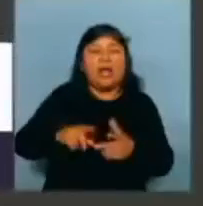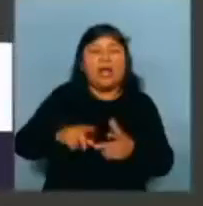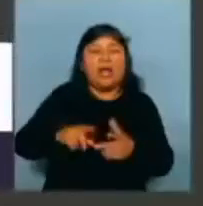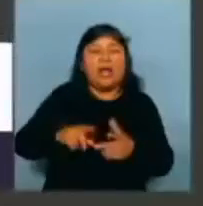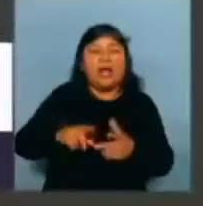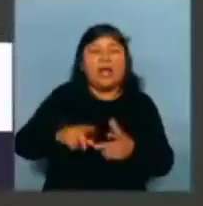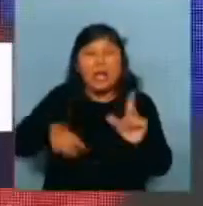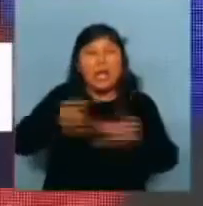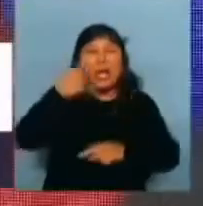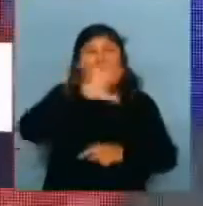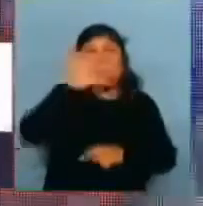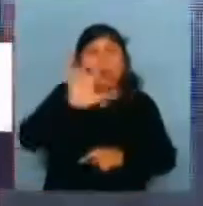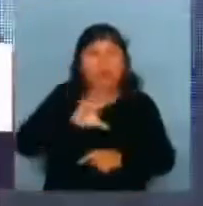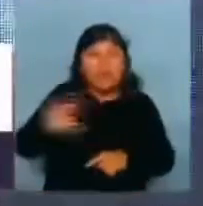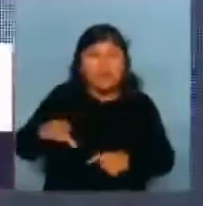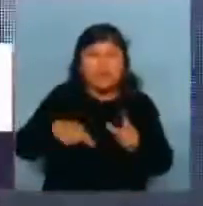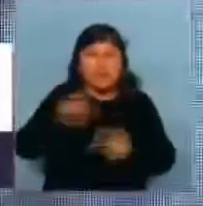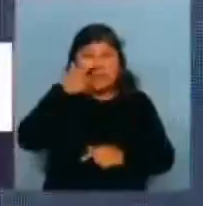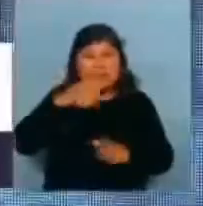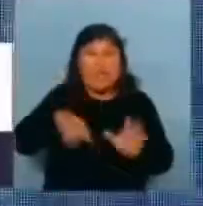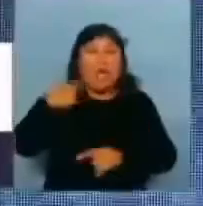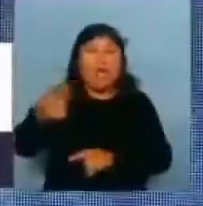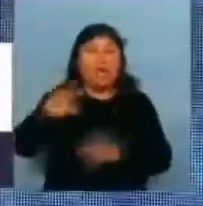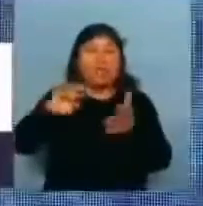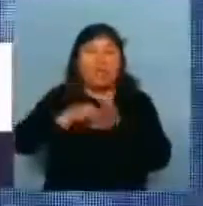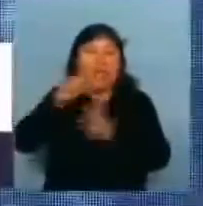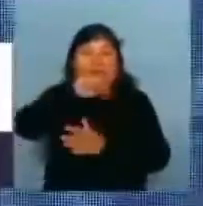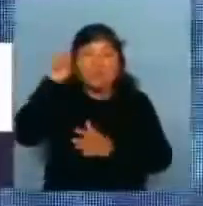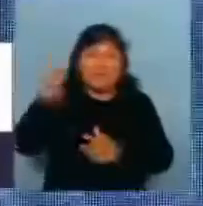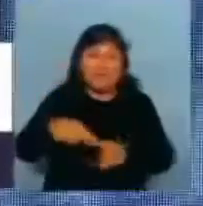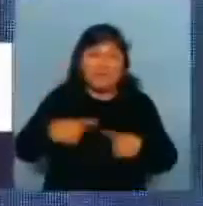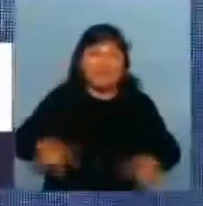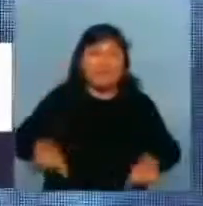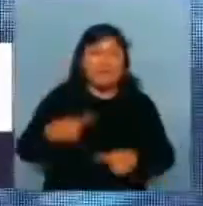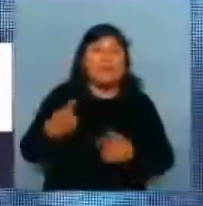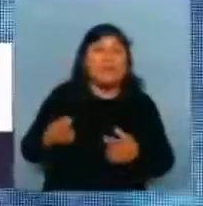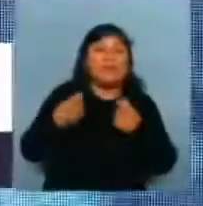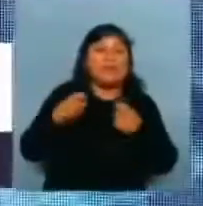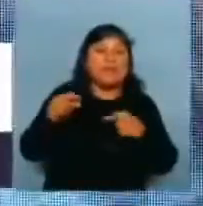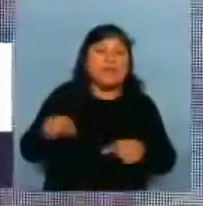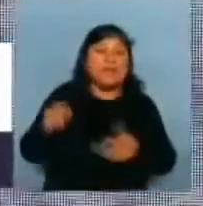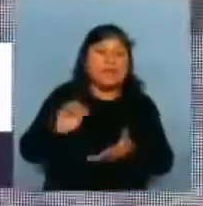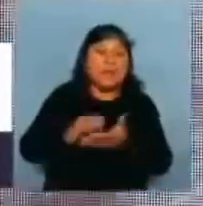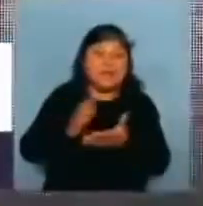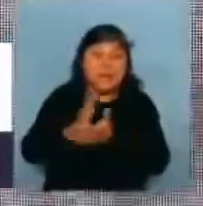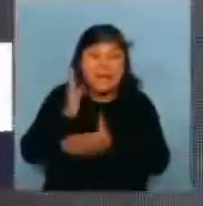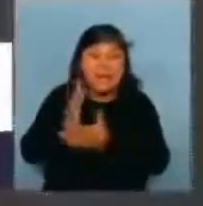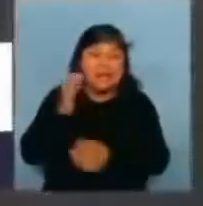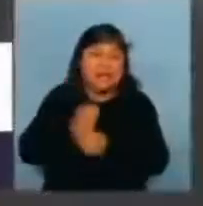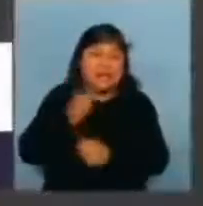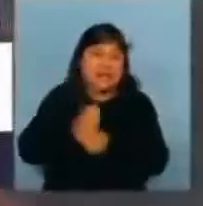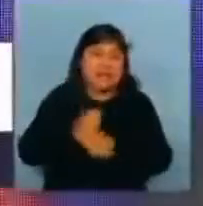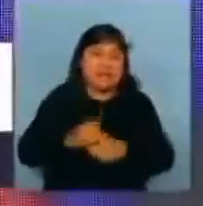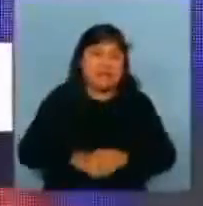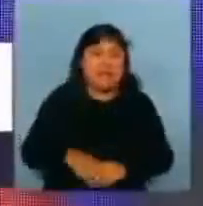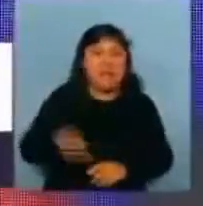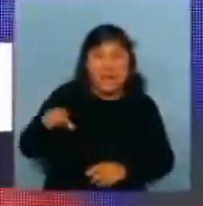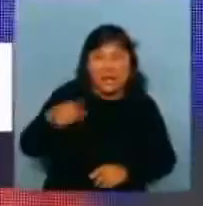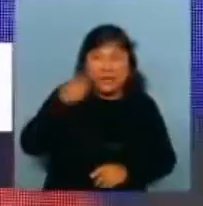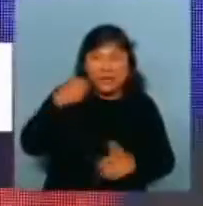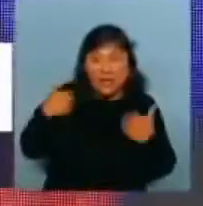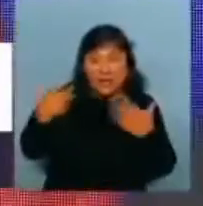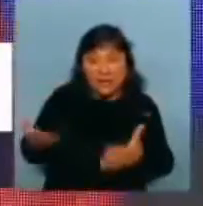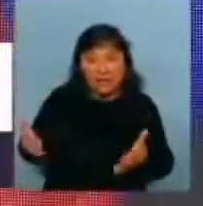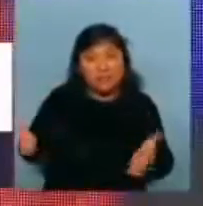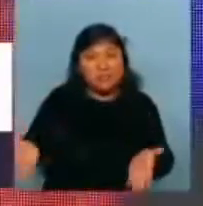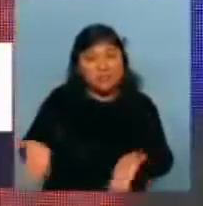competencia en otras provincias, salir a otro país. Uno necesita eso para seguir creciendo. Claro. Y creo que, bueno, eso hay que apostar acá. No,